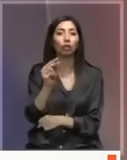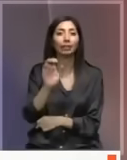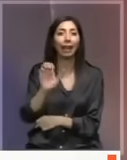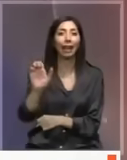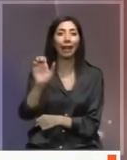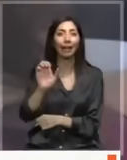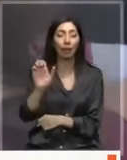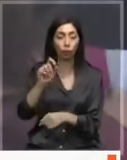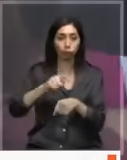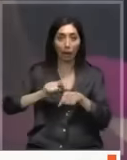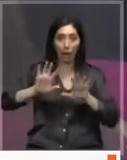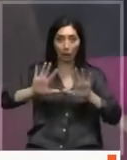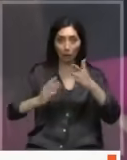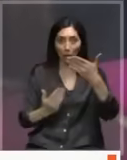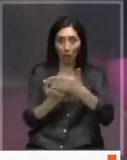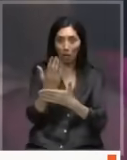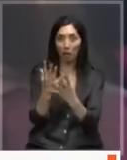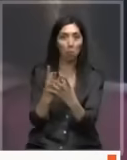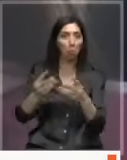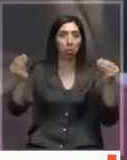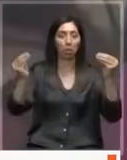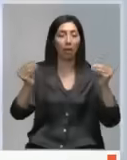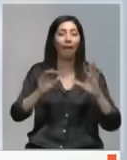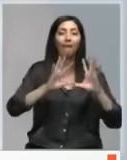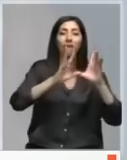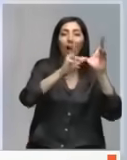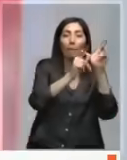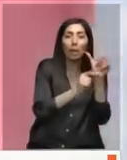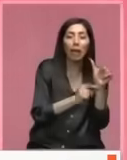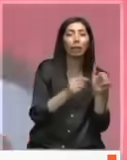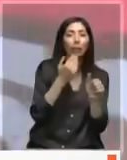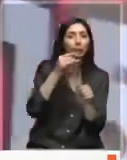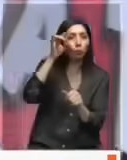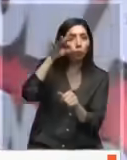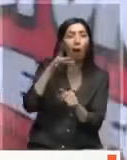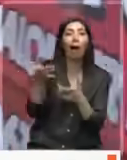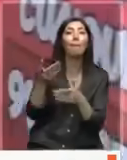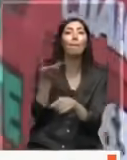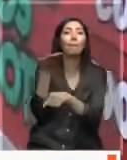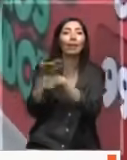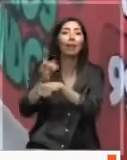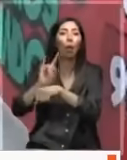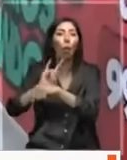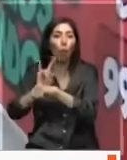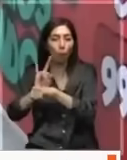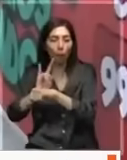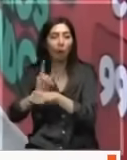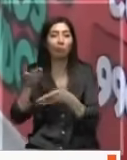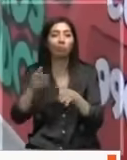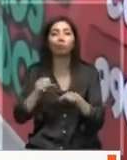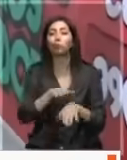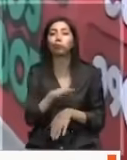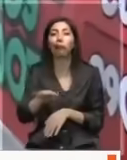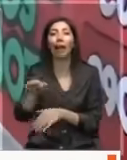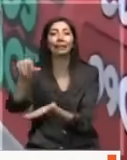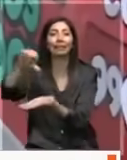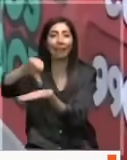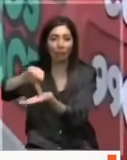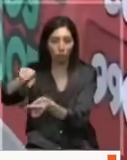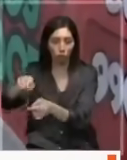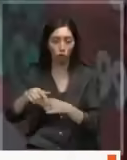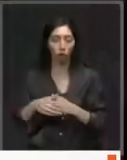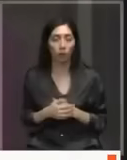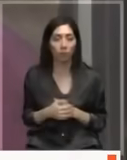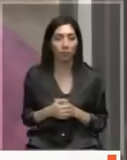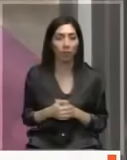de la mañana. Lo último que supo su familia es que también se subió a un auto de aplicación en dirección al centro. Ella siempre una persona que